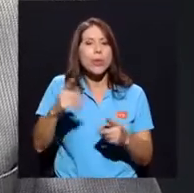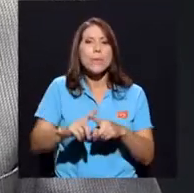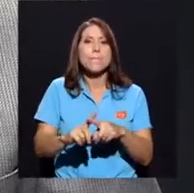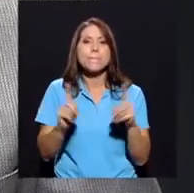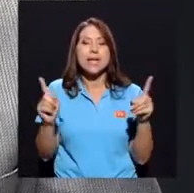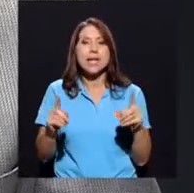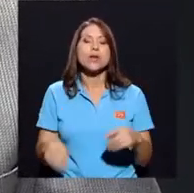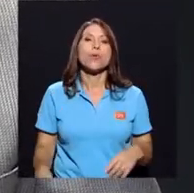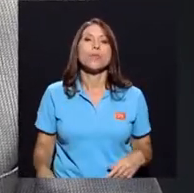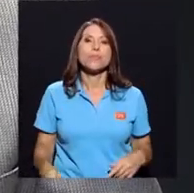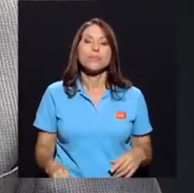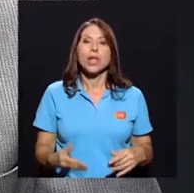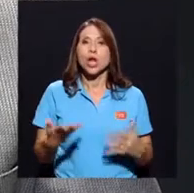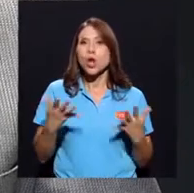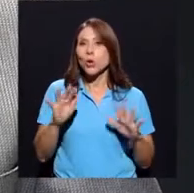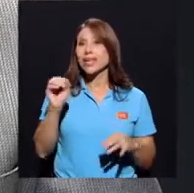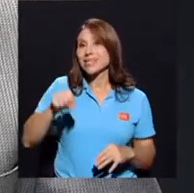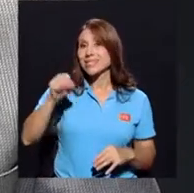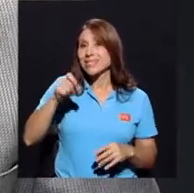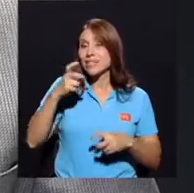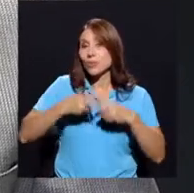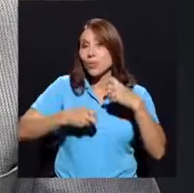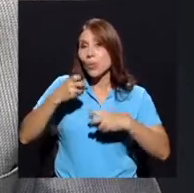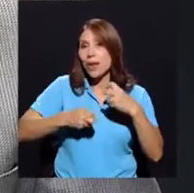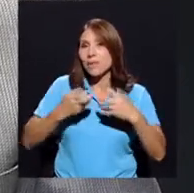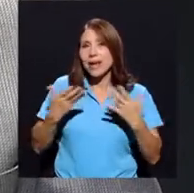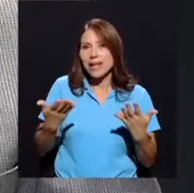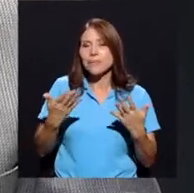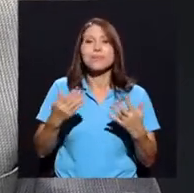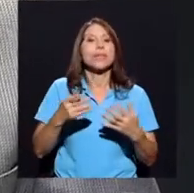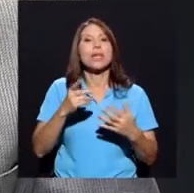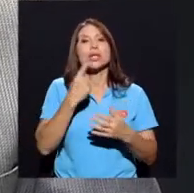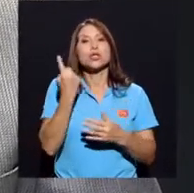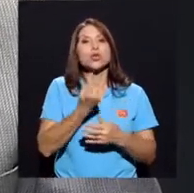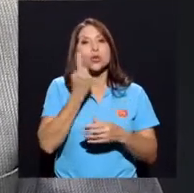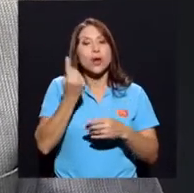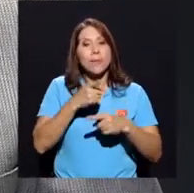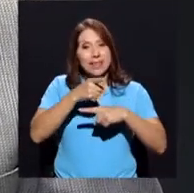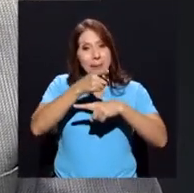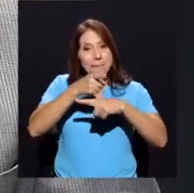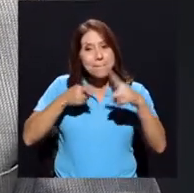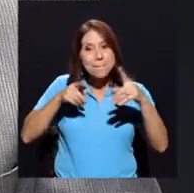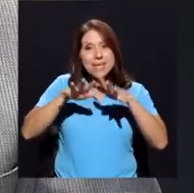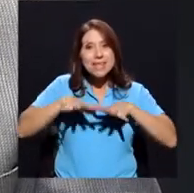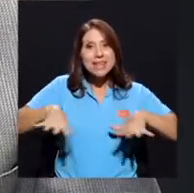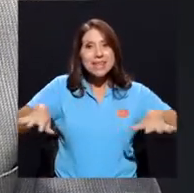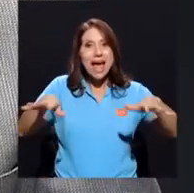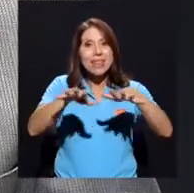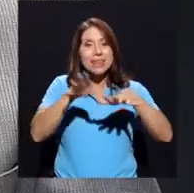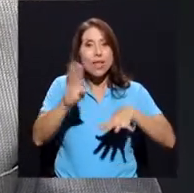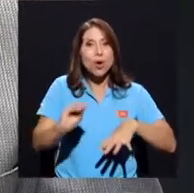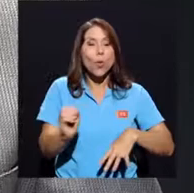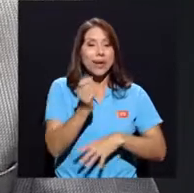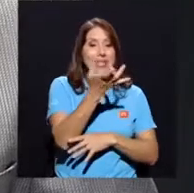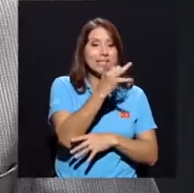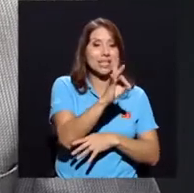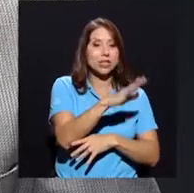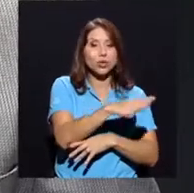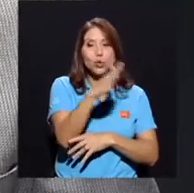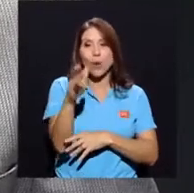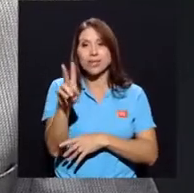sí es un problema es que sólo la mitad de los jóvenes entre 18 y 22 años el